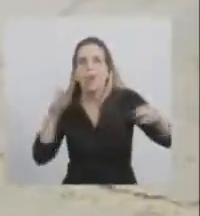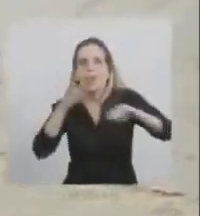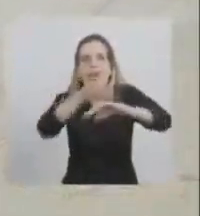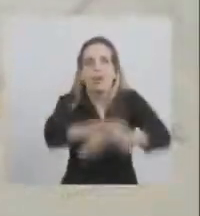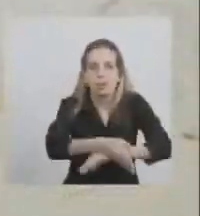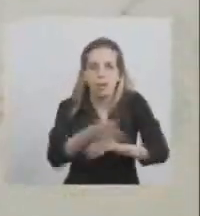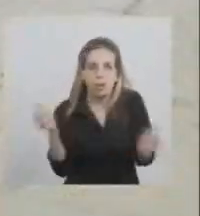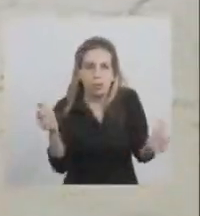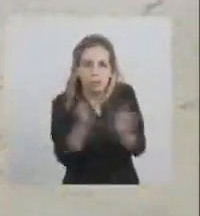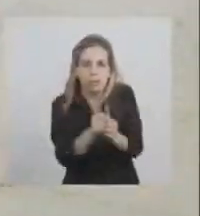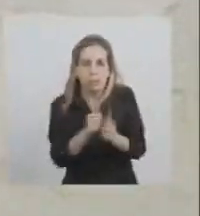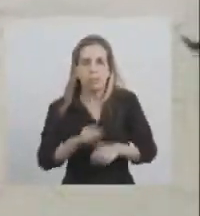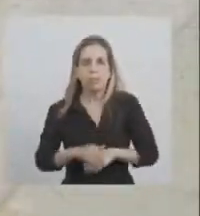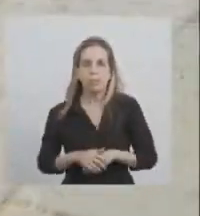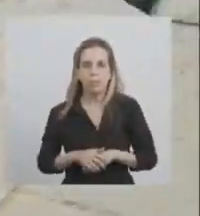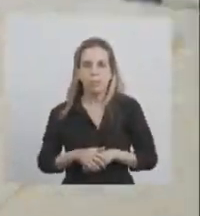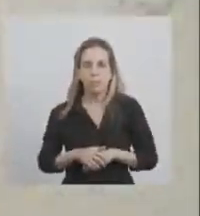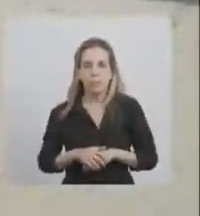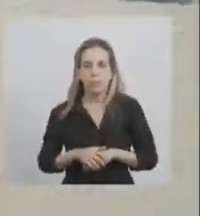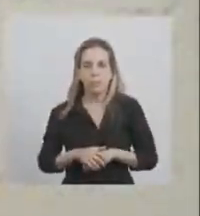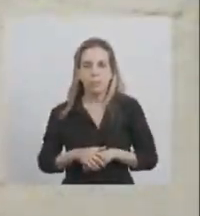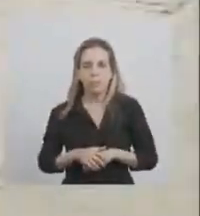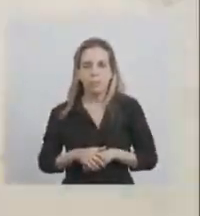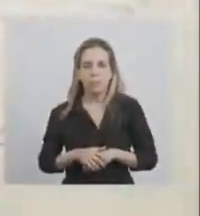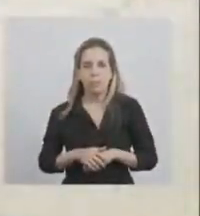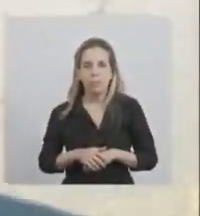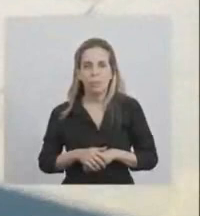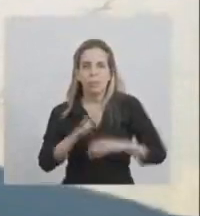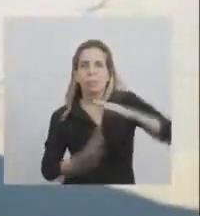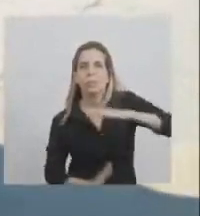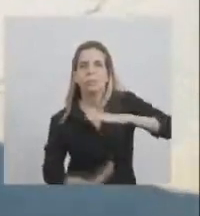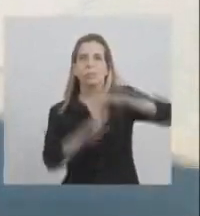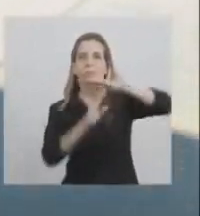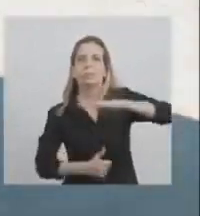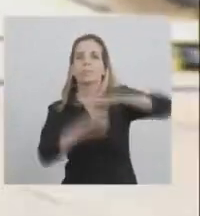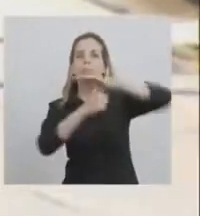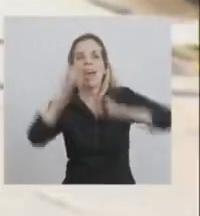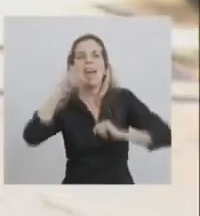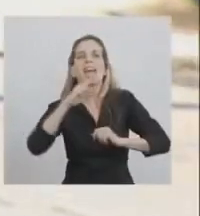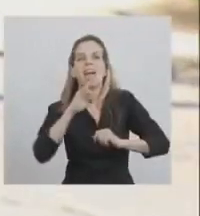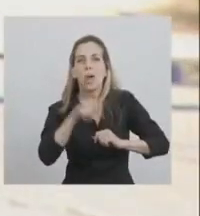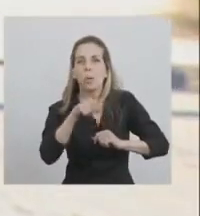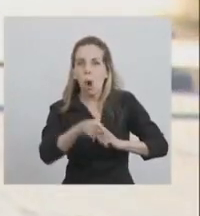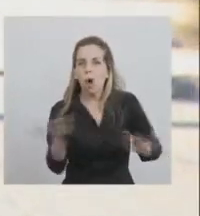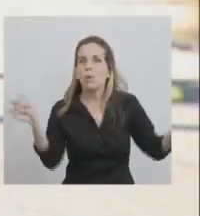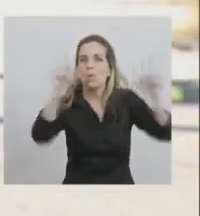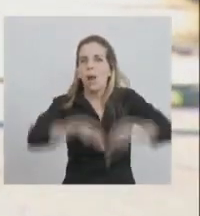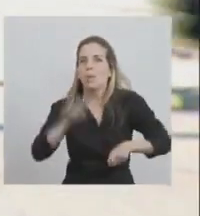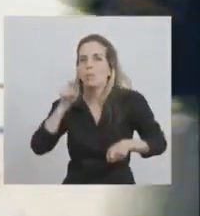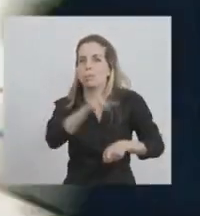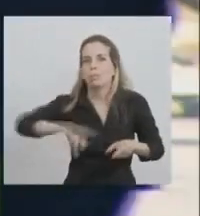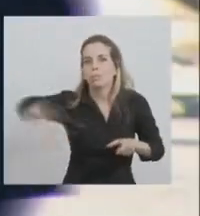Por su parte, el presidente de la Argentina, Alberto Fernández, principal benefactor y protector de Morales, expresó que Evo fue